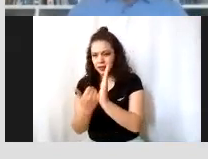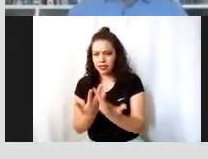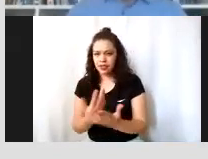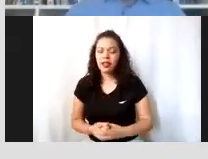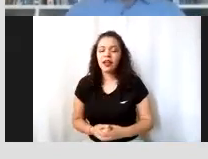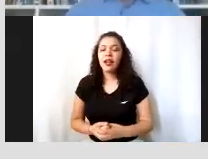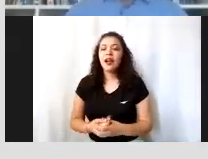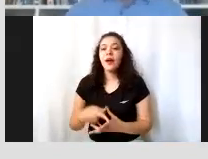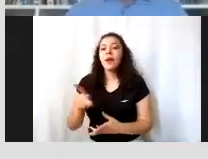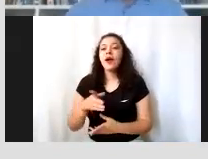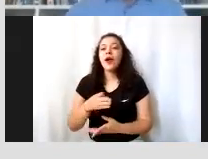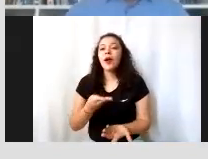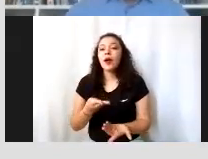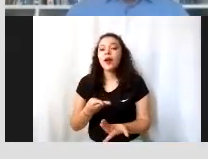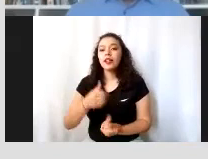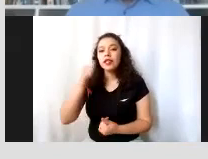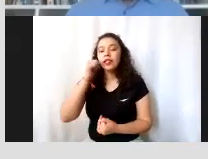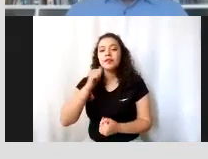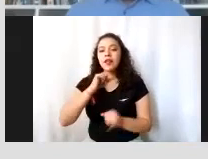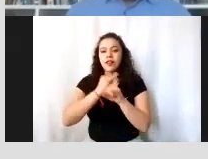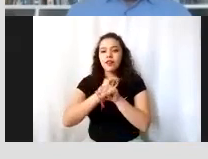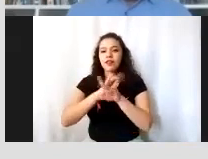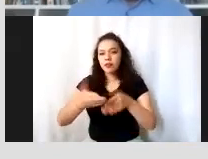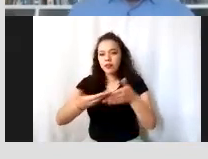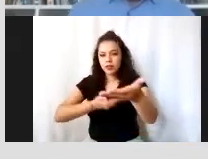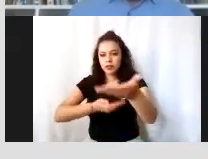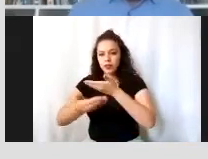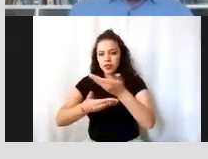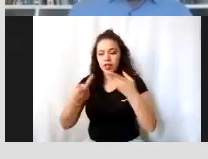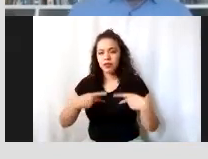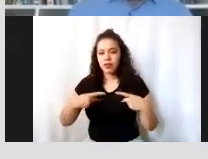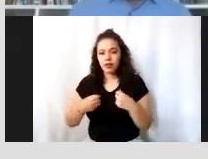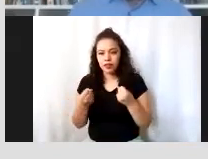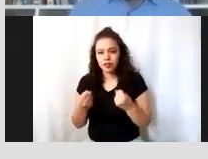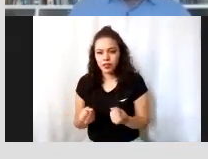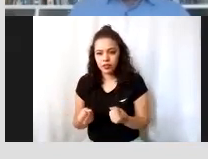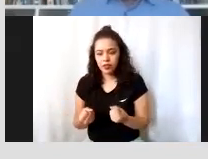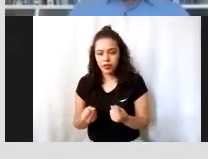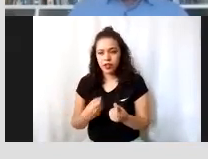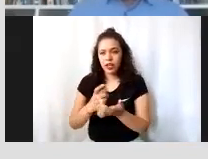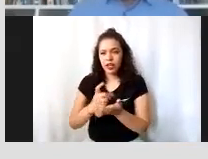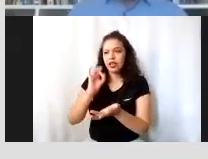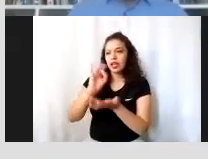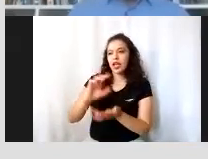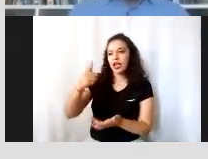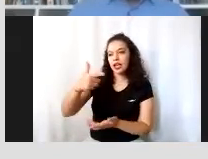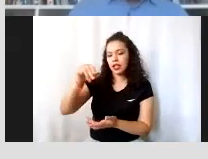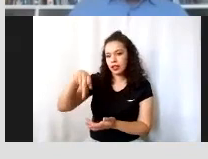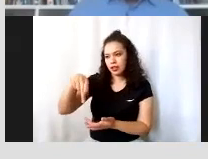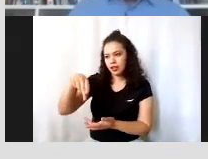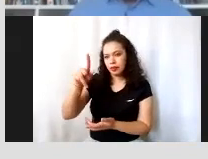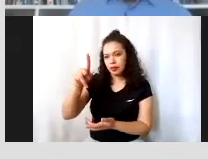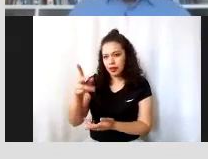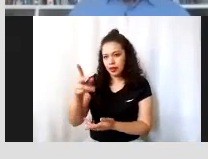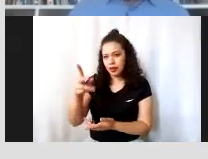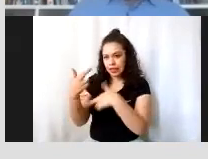pues obviamente en ese caso se comparten los datos con la aseguradora, que lo envía a GNP y lo regresa.